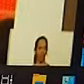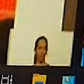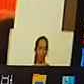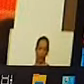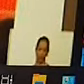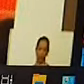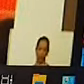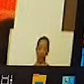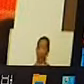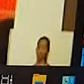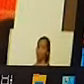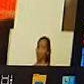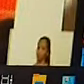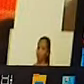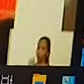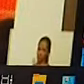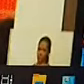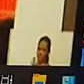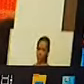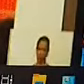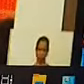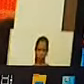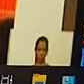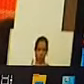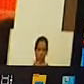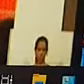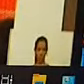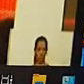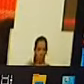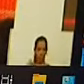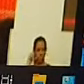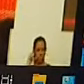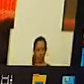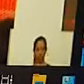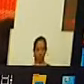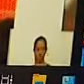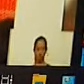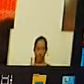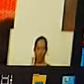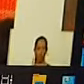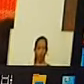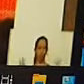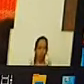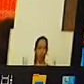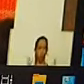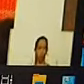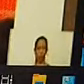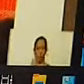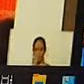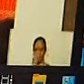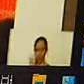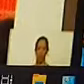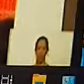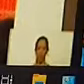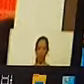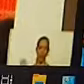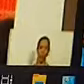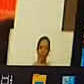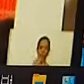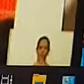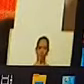han utilizado a un esperpento de la democracia, que en estos días contrató a un supuesto humorista para que le lanzara bananas a los